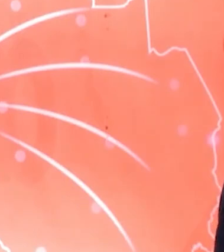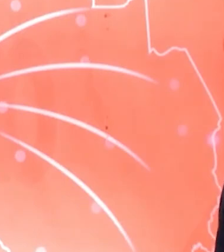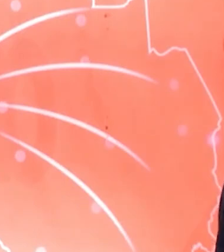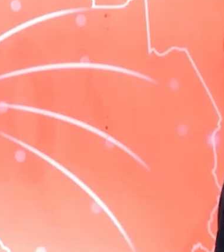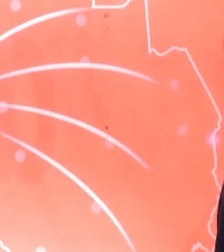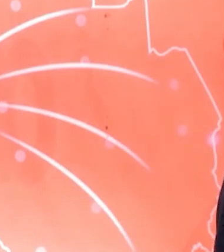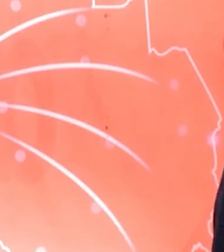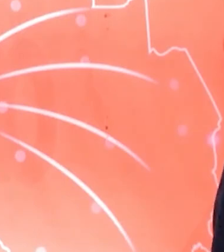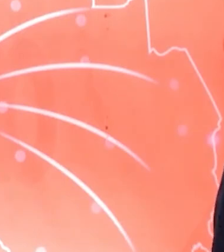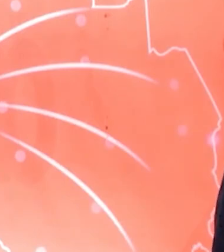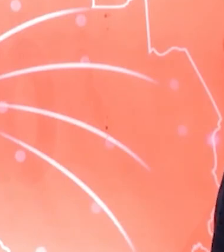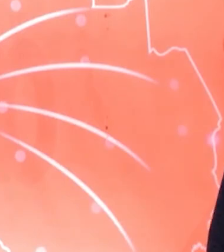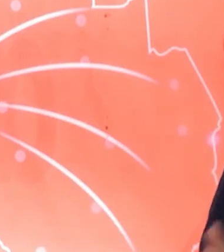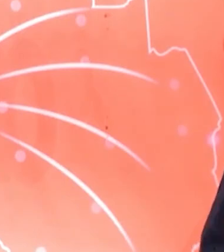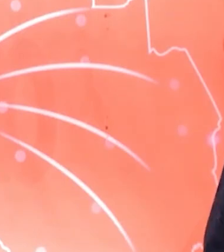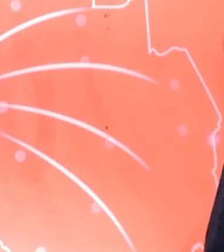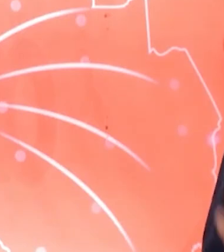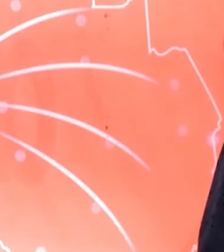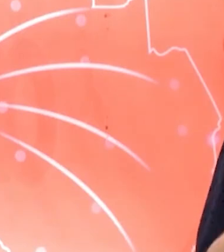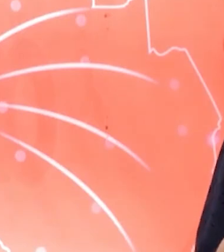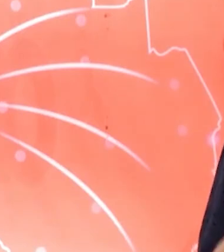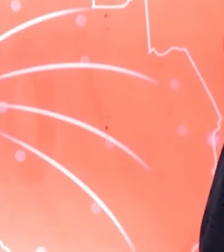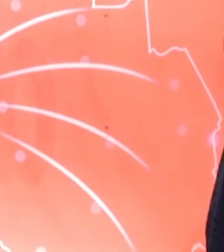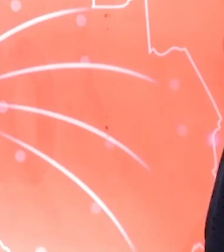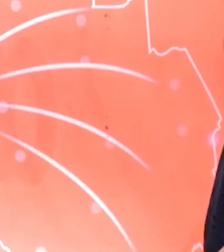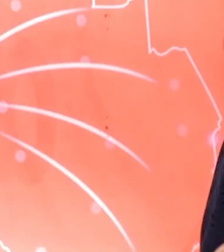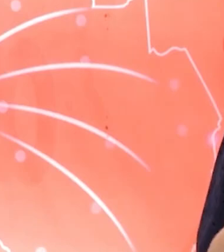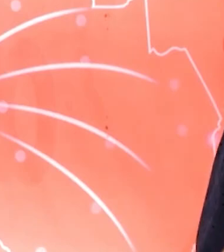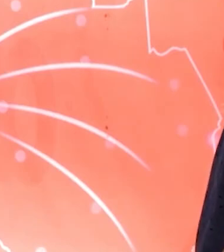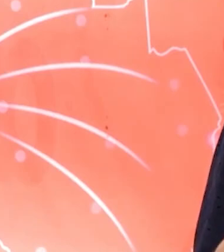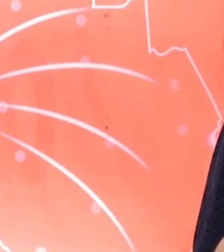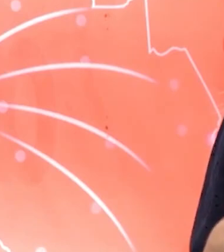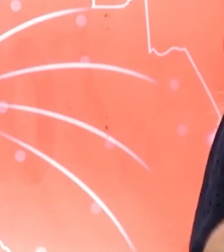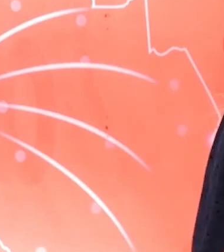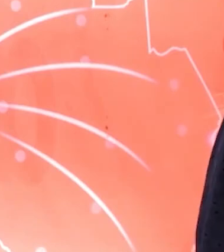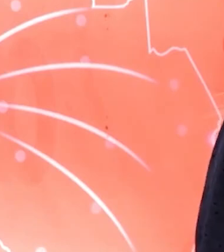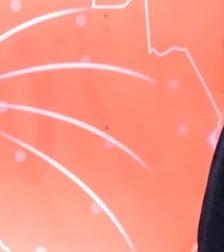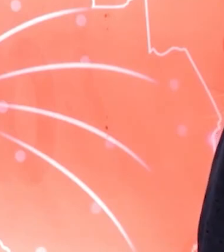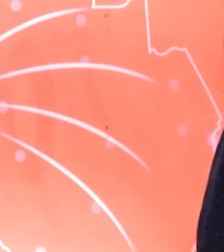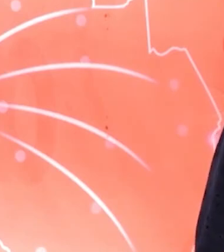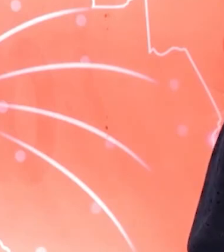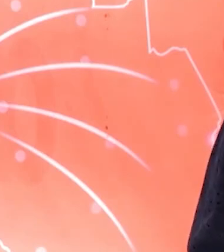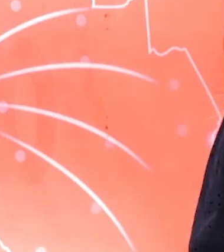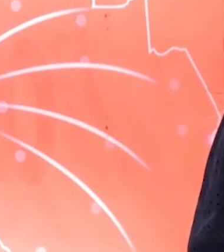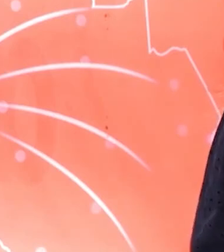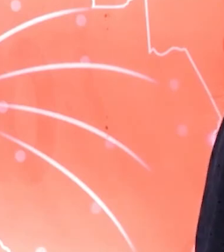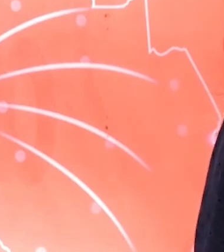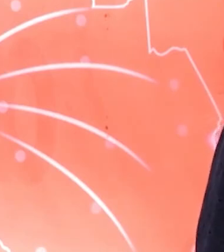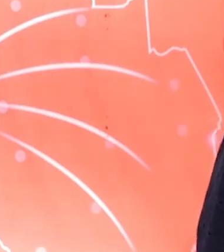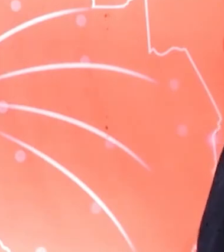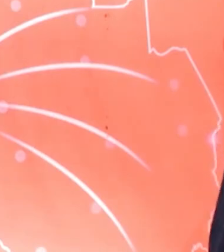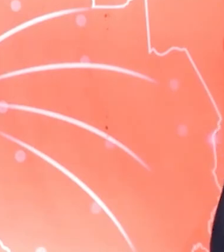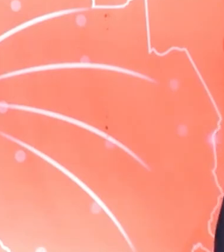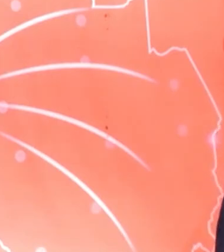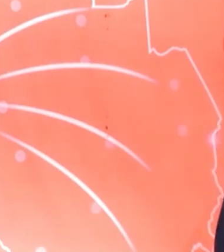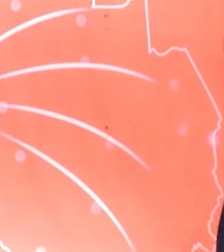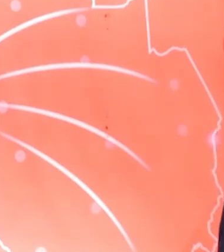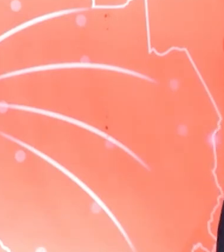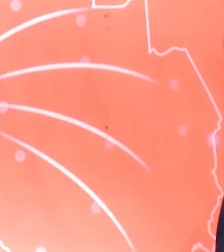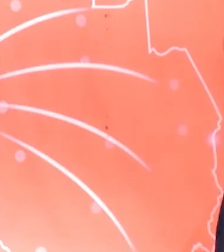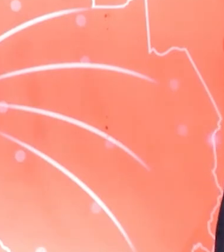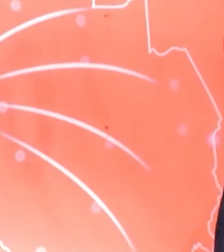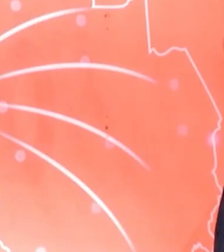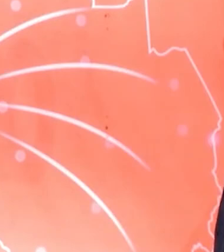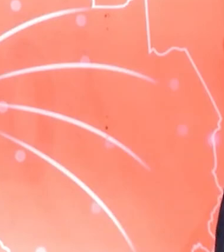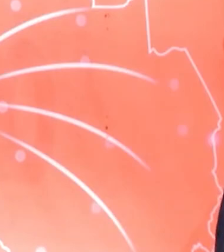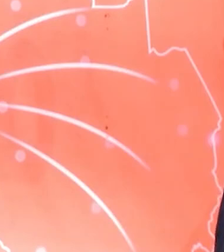también han tenido que cerrar el espacio donde hacen las mezclas. ¿Estas mezclas para qué sirven? Son